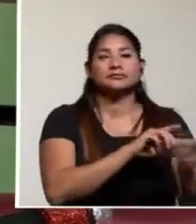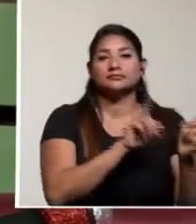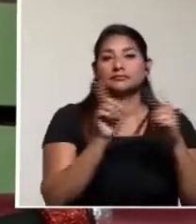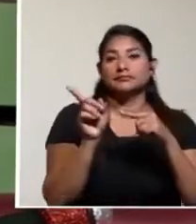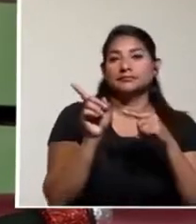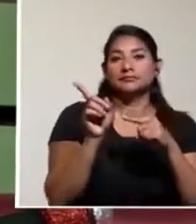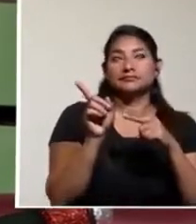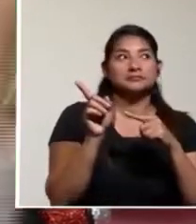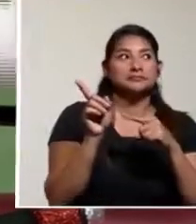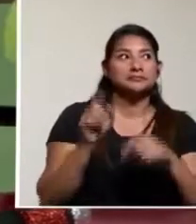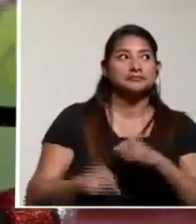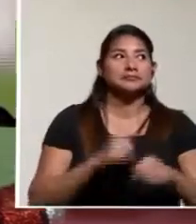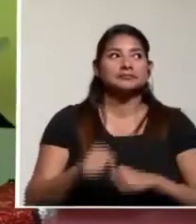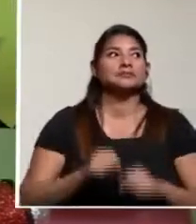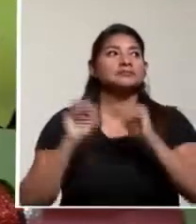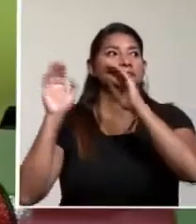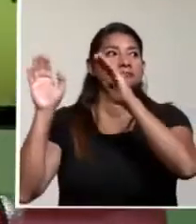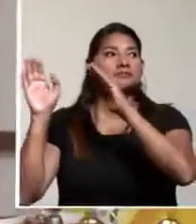¿para qué lado esto?